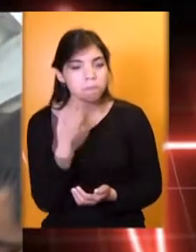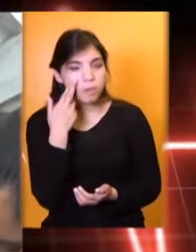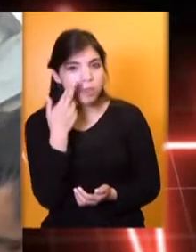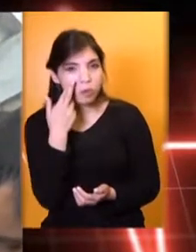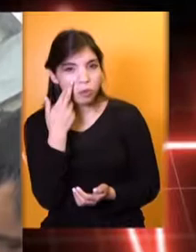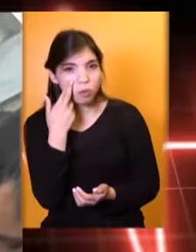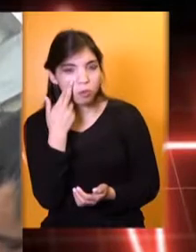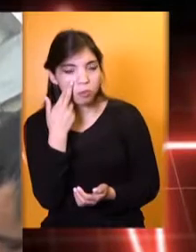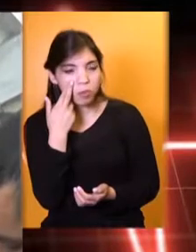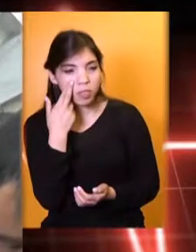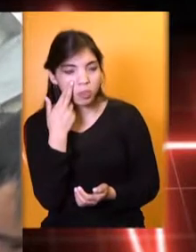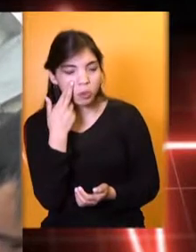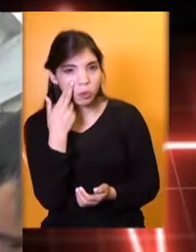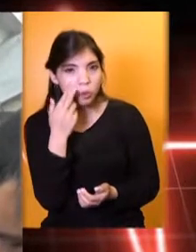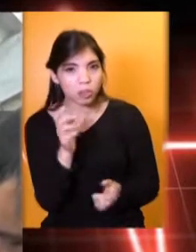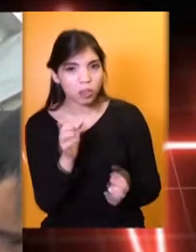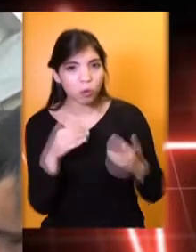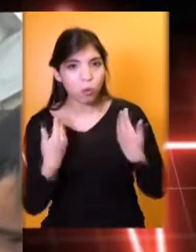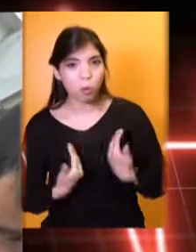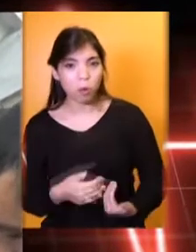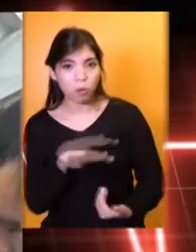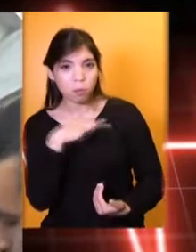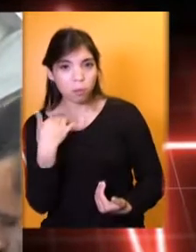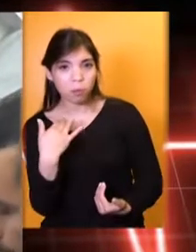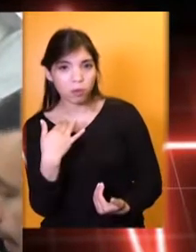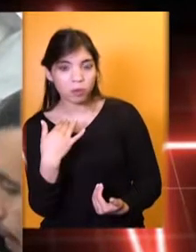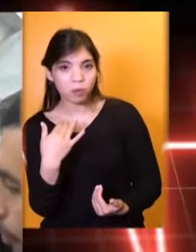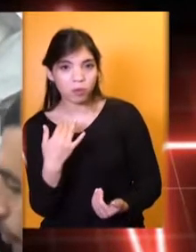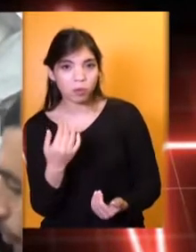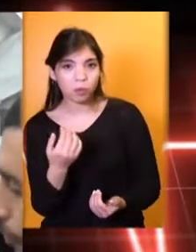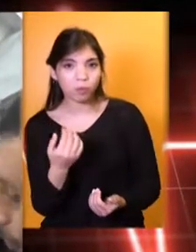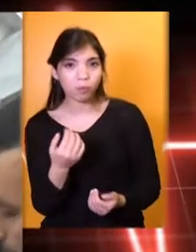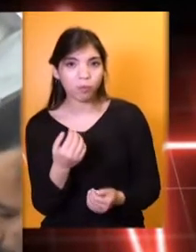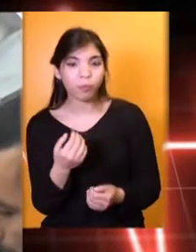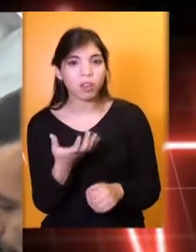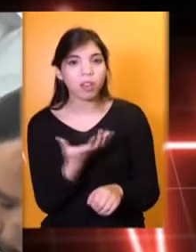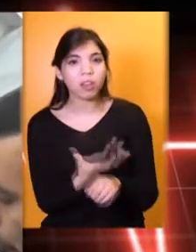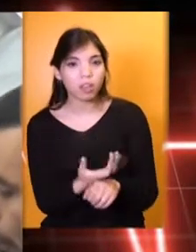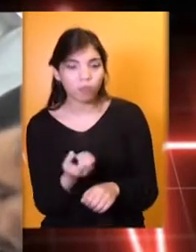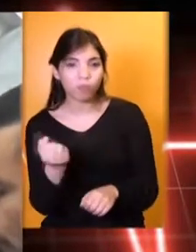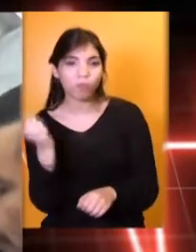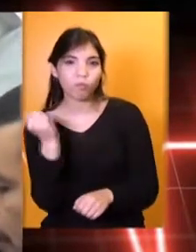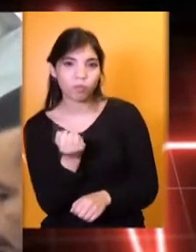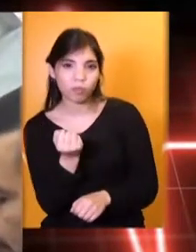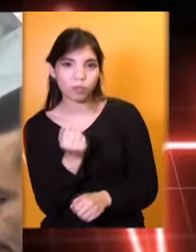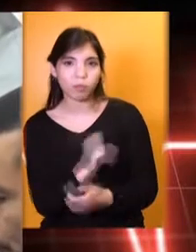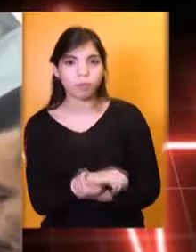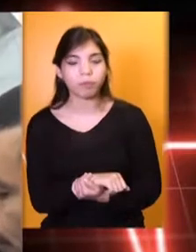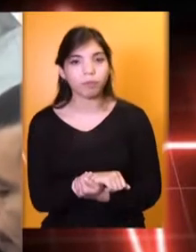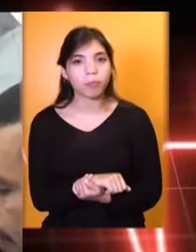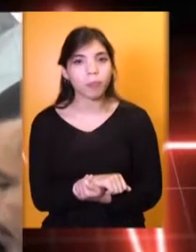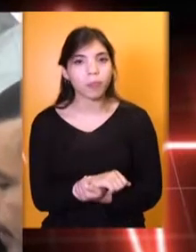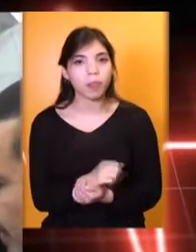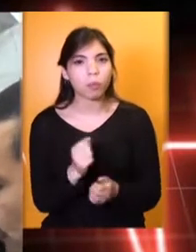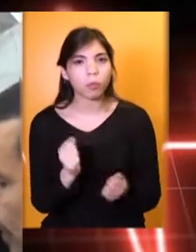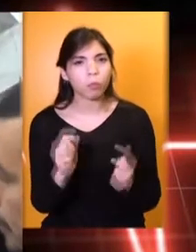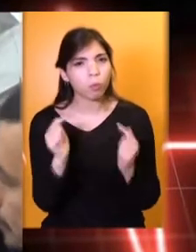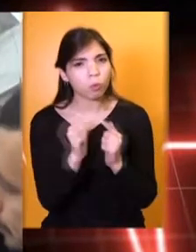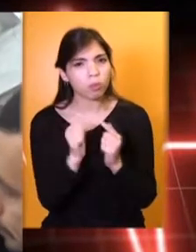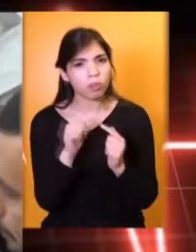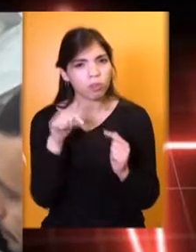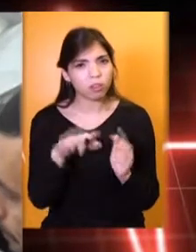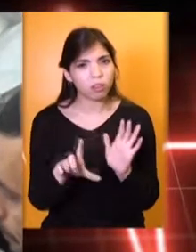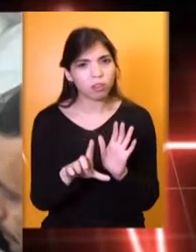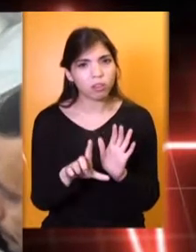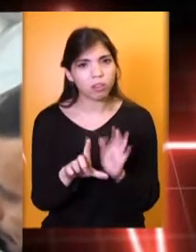reconocimiento externo policial del cadáver, se trataría de un arma cortante. ¿Qué han indicado las personas con las cuales ustedes ya se han podido contactar acá en el lugar?